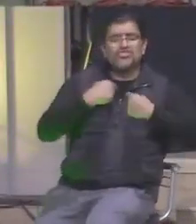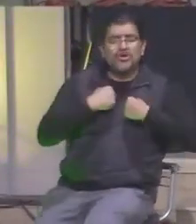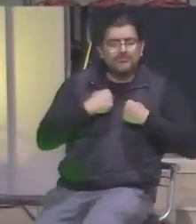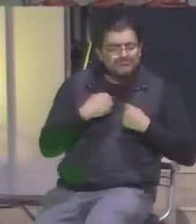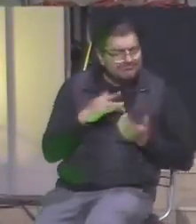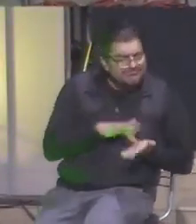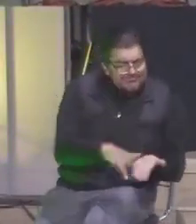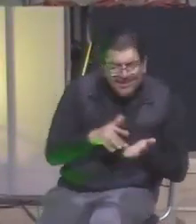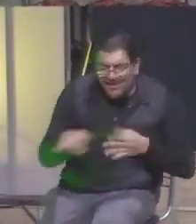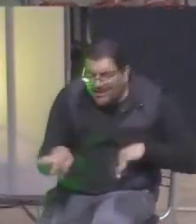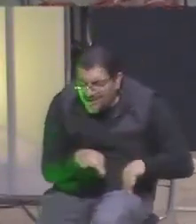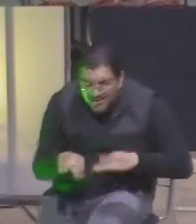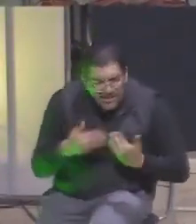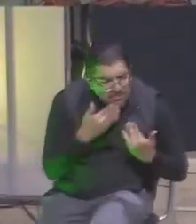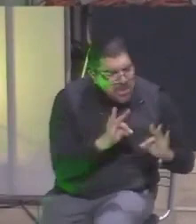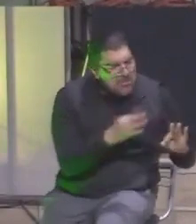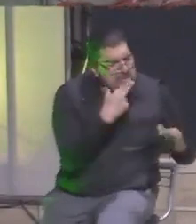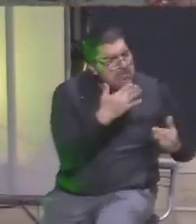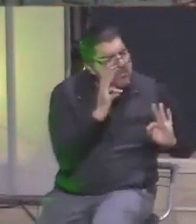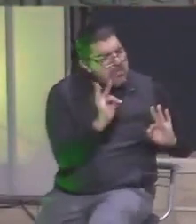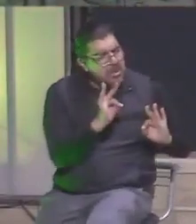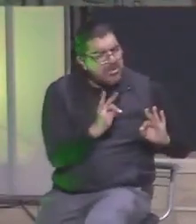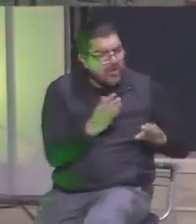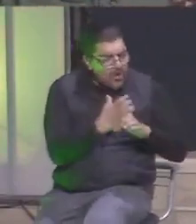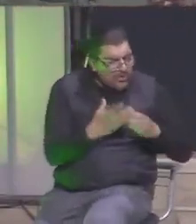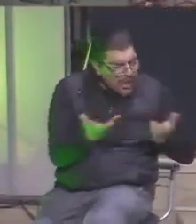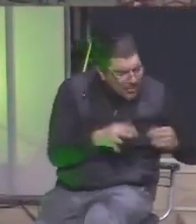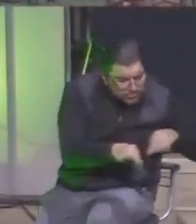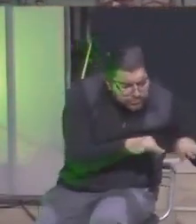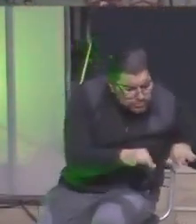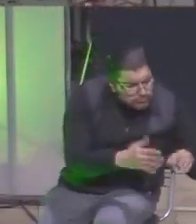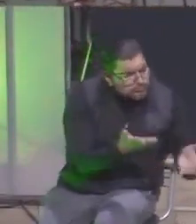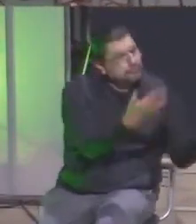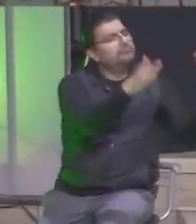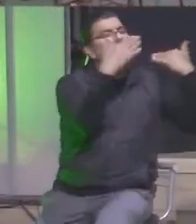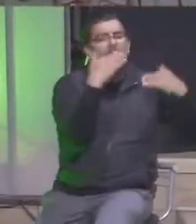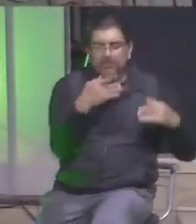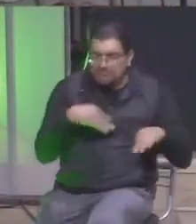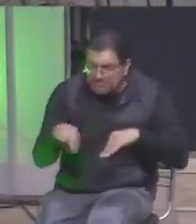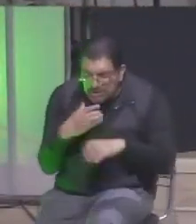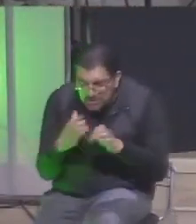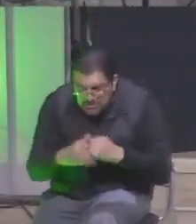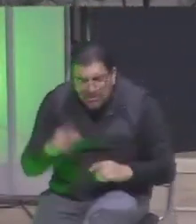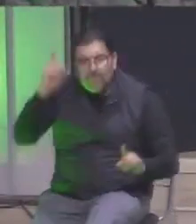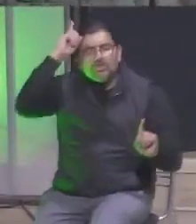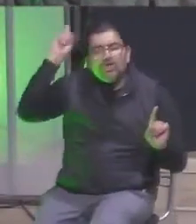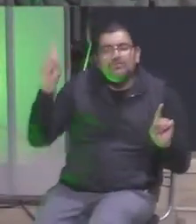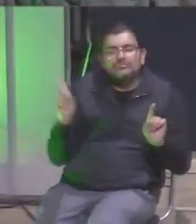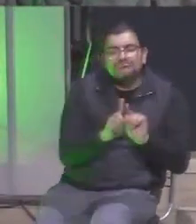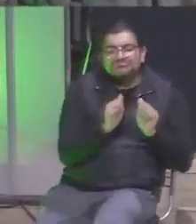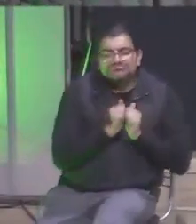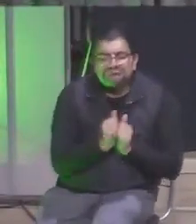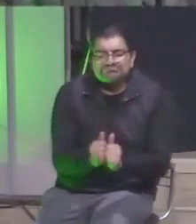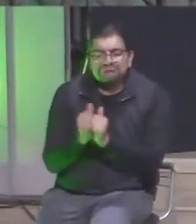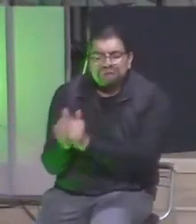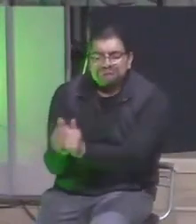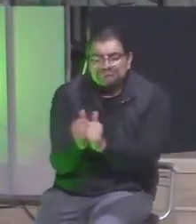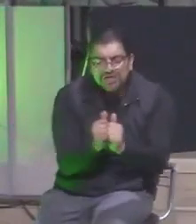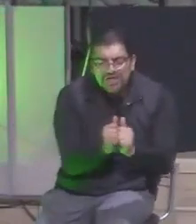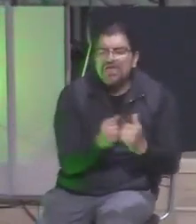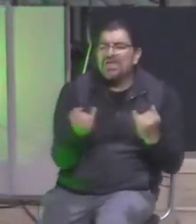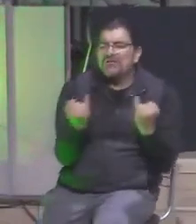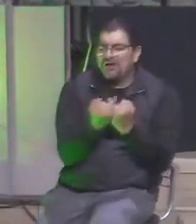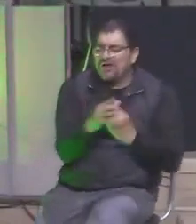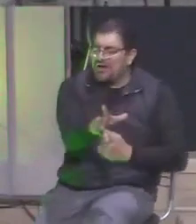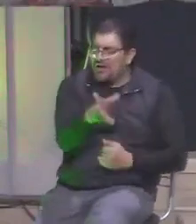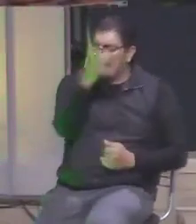gracia de Dios y que prosperaba cualquier cosa que él hacía porque Dios estaba con él señor han